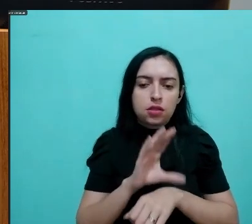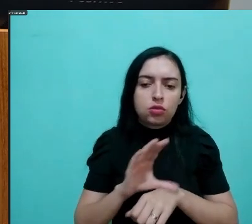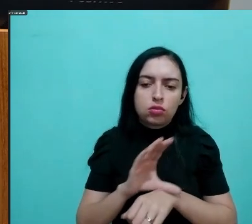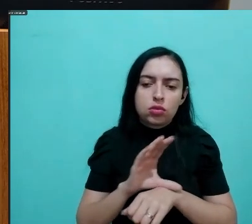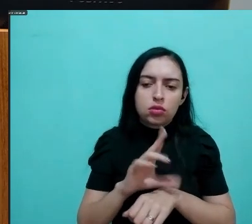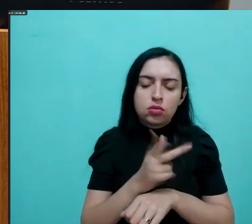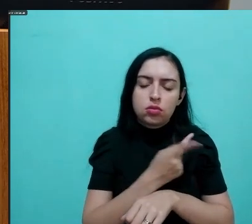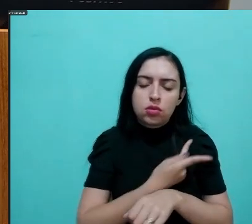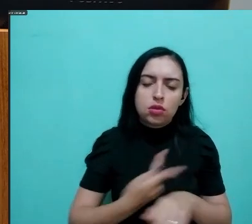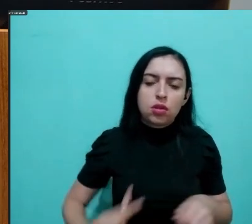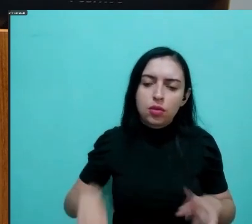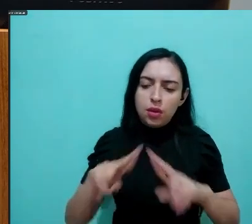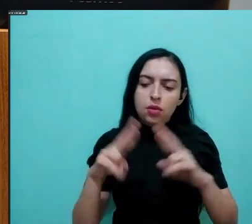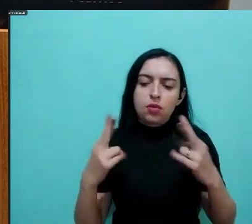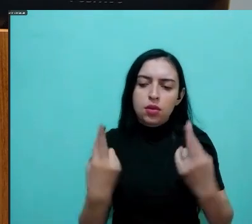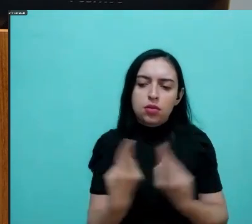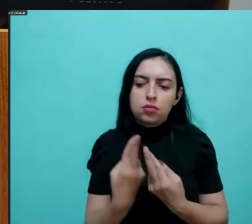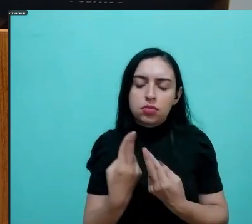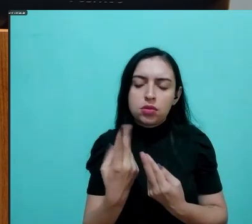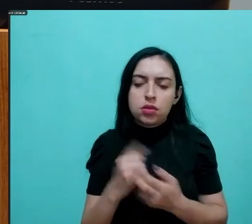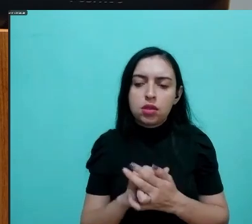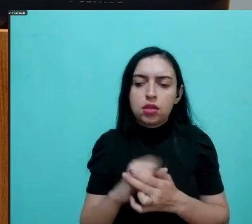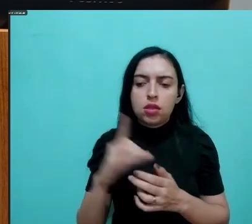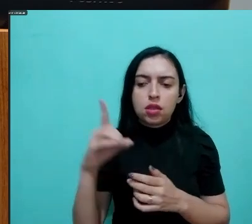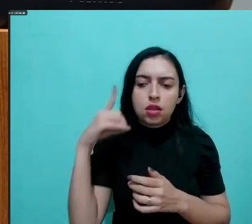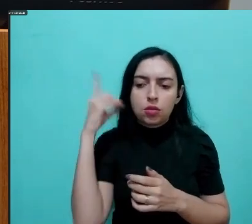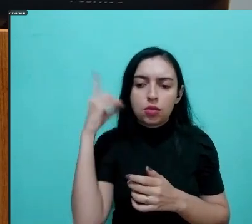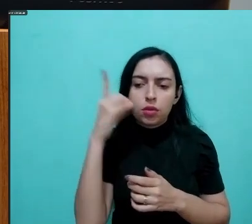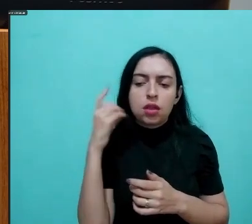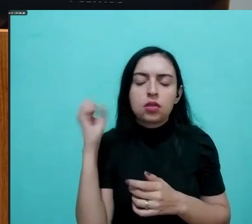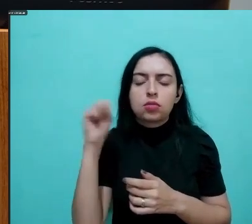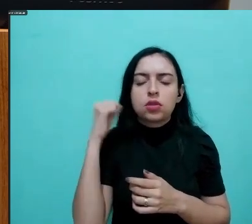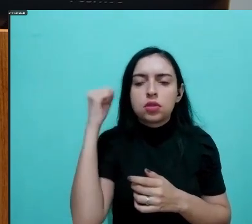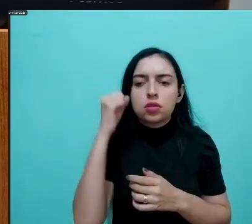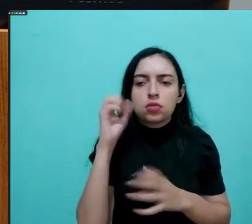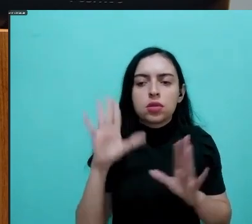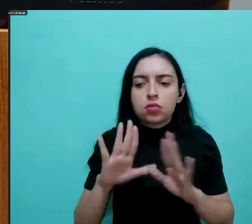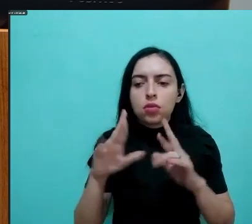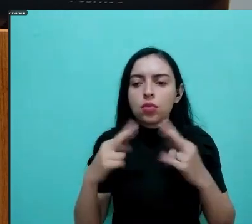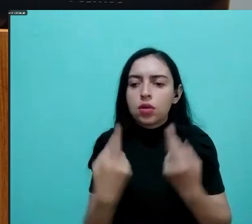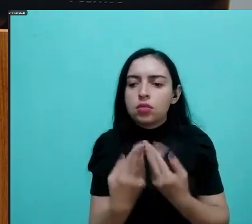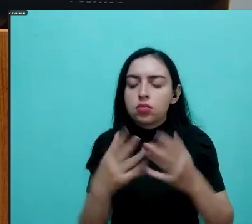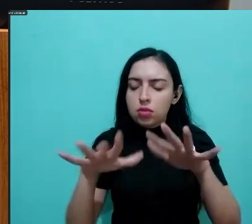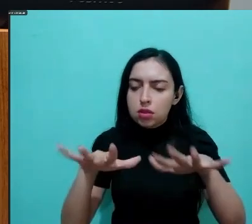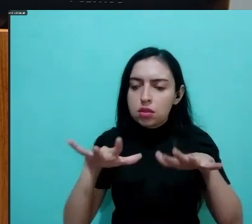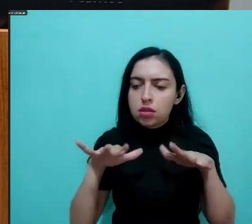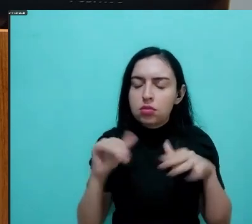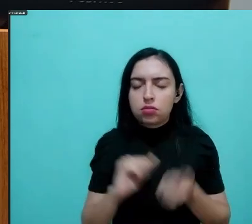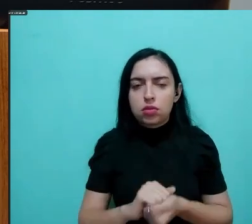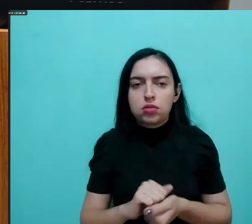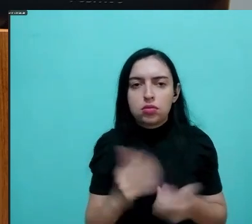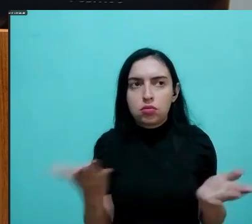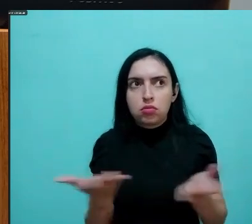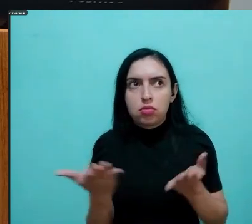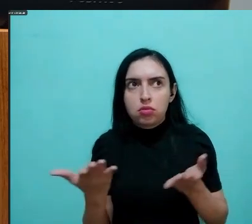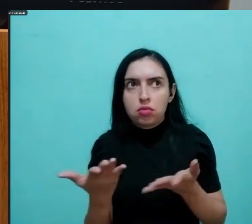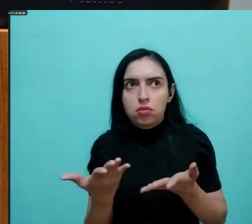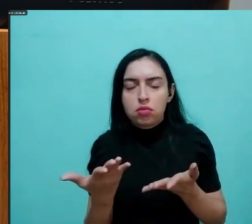la Cámara de Diputados y del Senado, y no solamente una asamblea como es hoy,